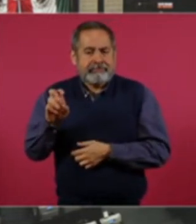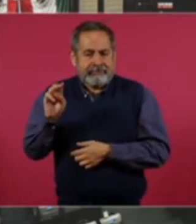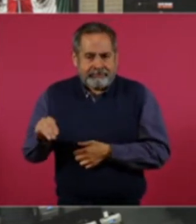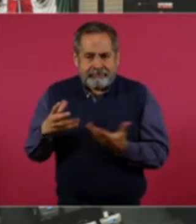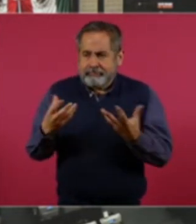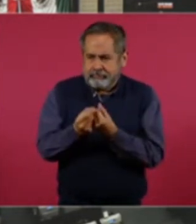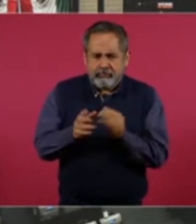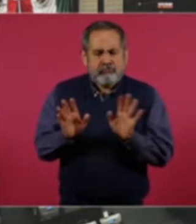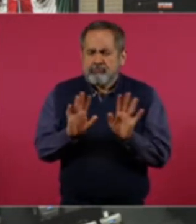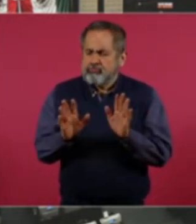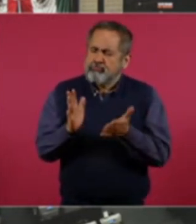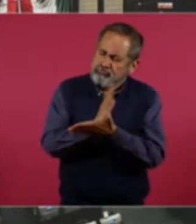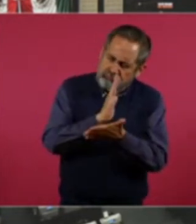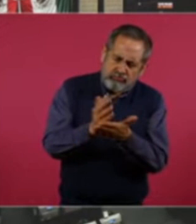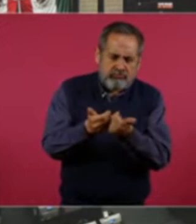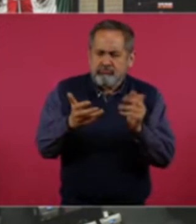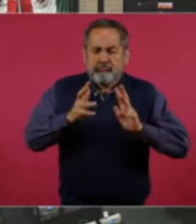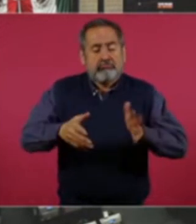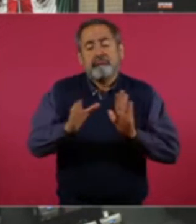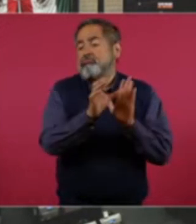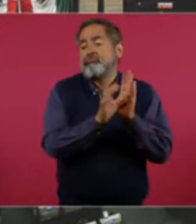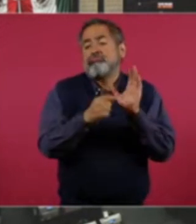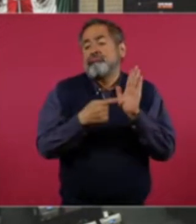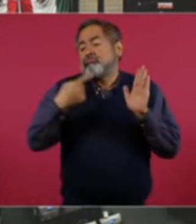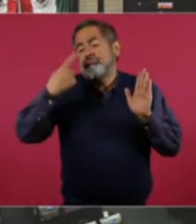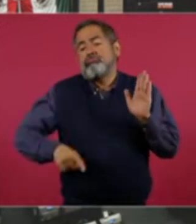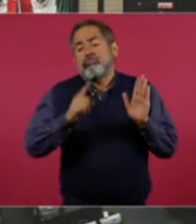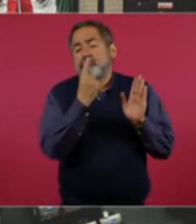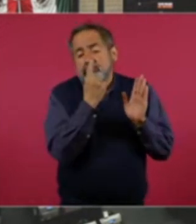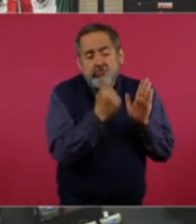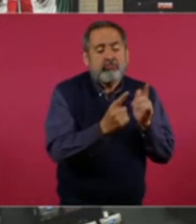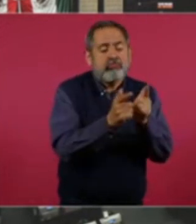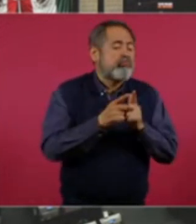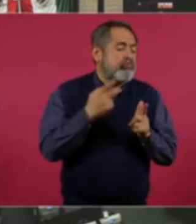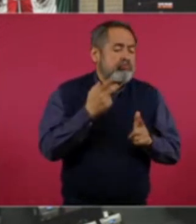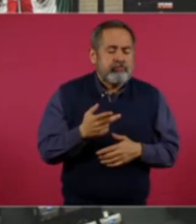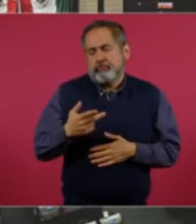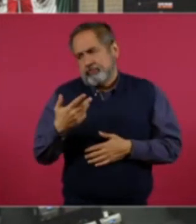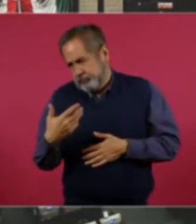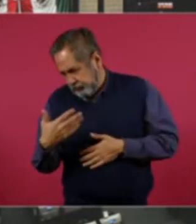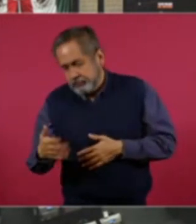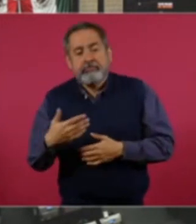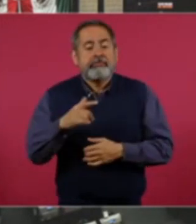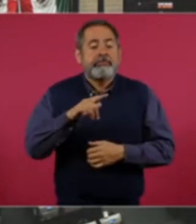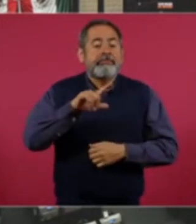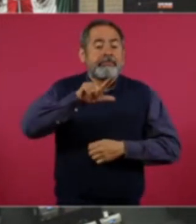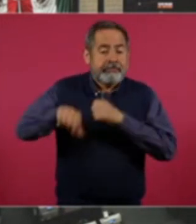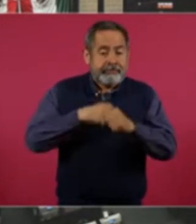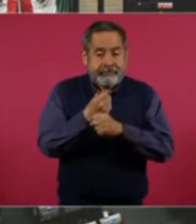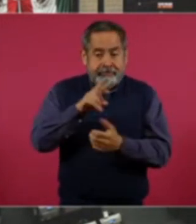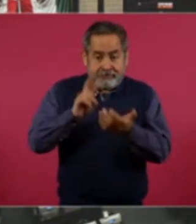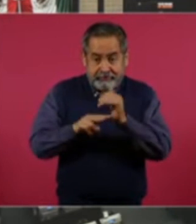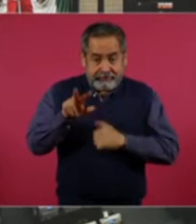la aplicación fue textual de la Constitución, por partido político. En